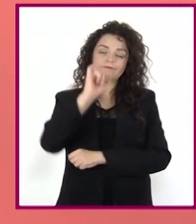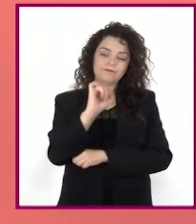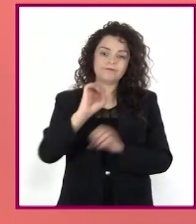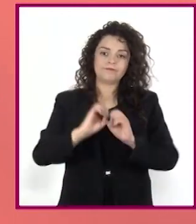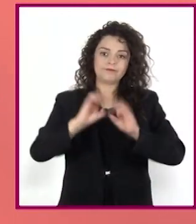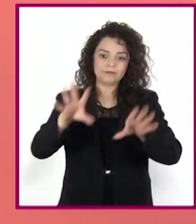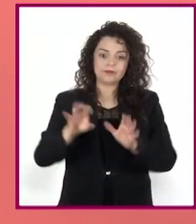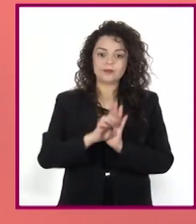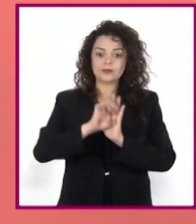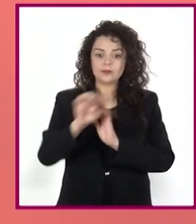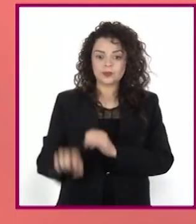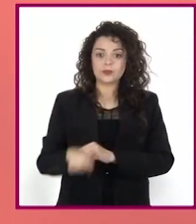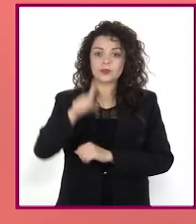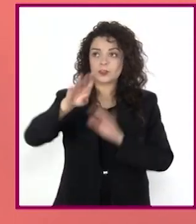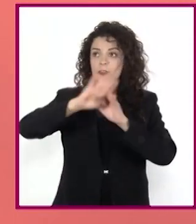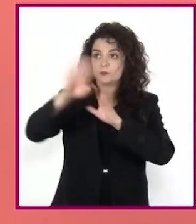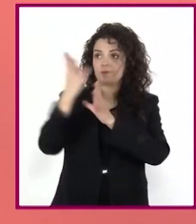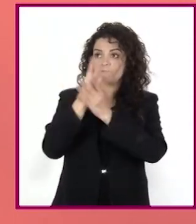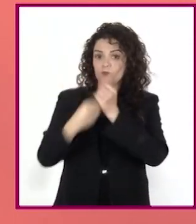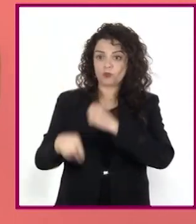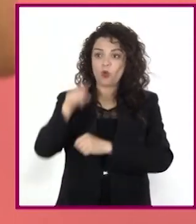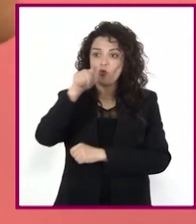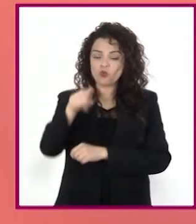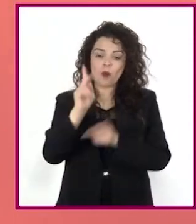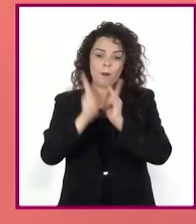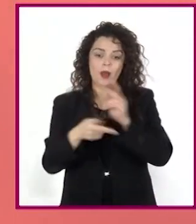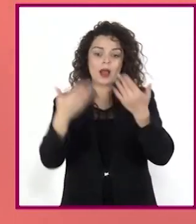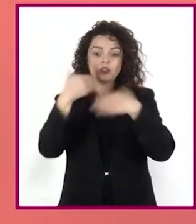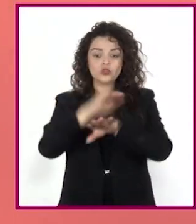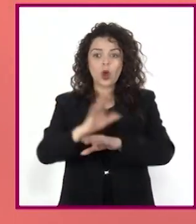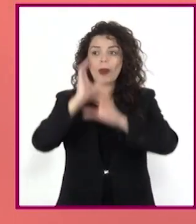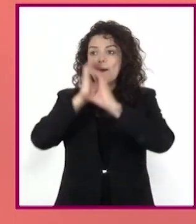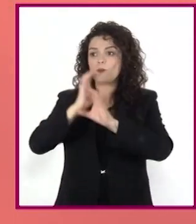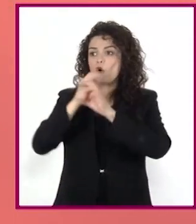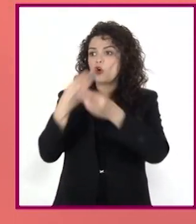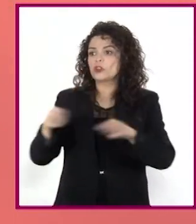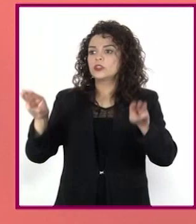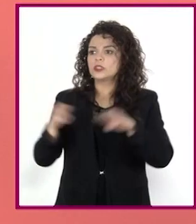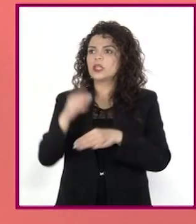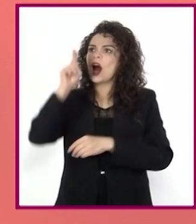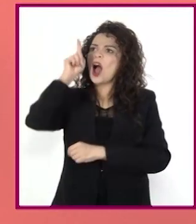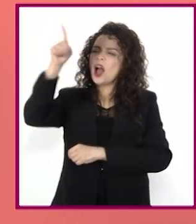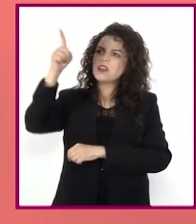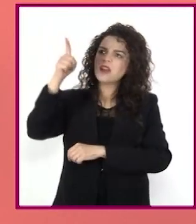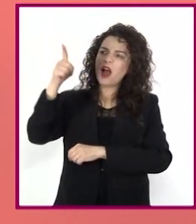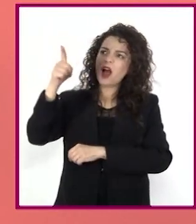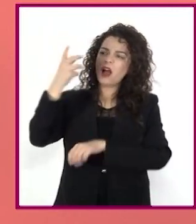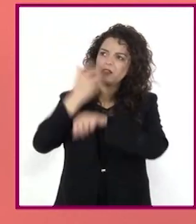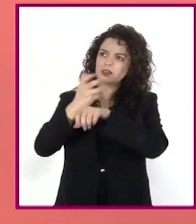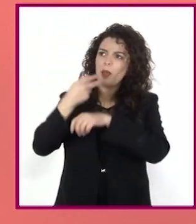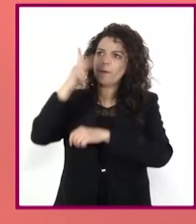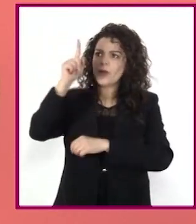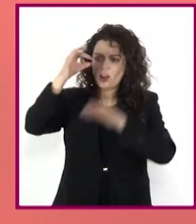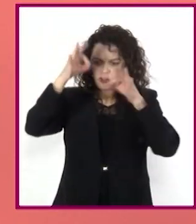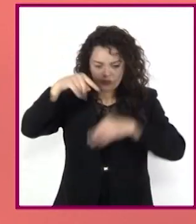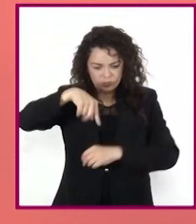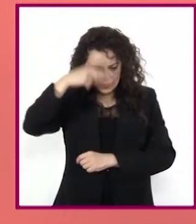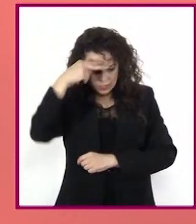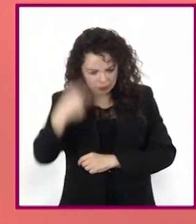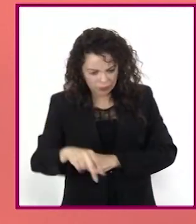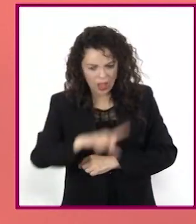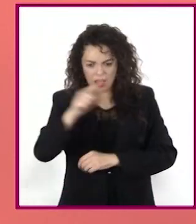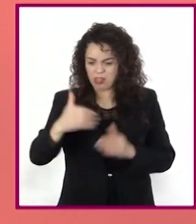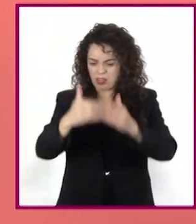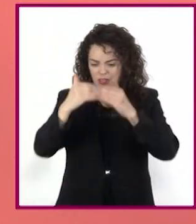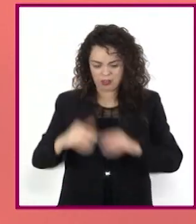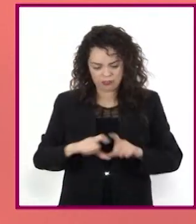mencionas la música mexicana que se canta en Estados Unidos y en el siguiente párrafo habla sobre los árboles de mango, el texto le faltará